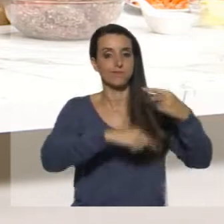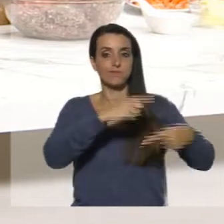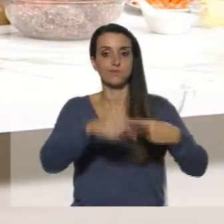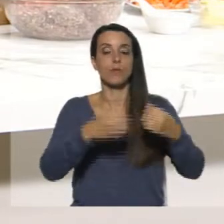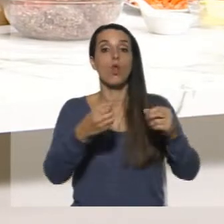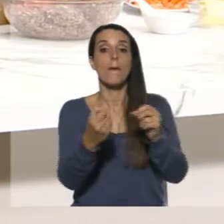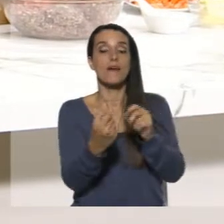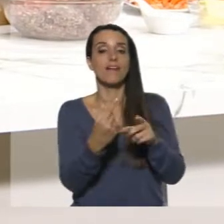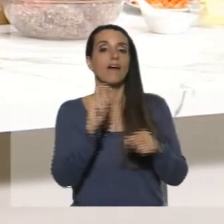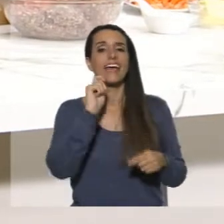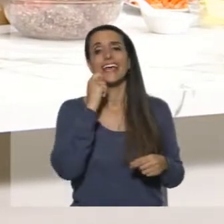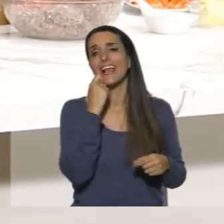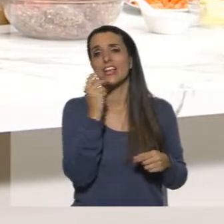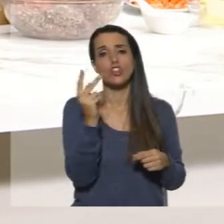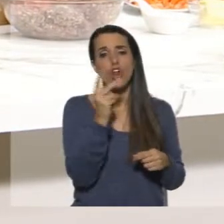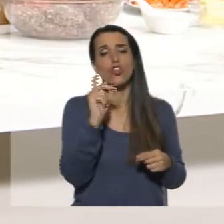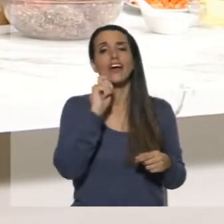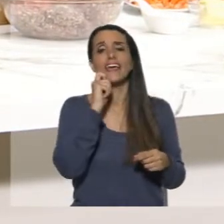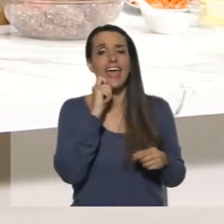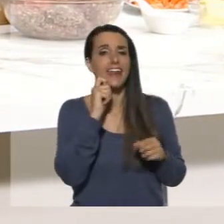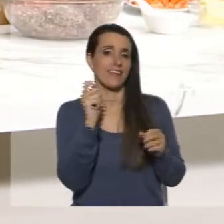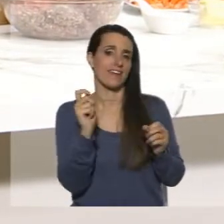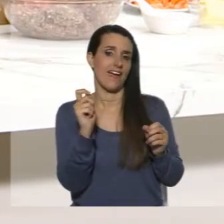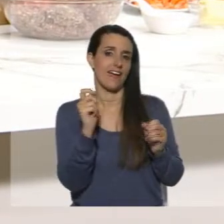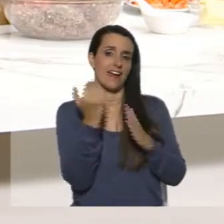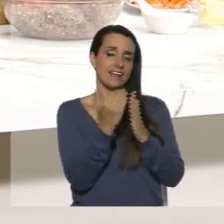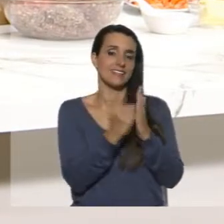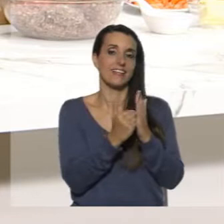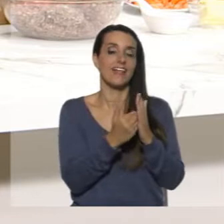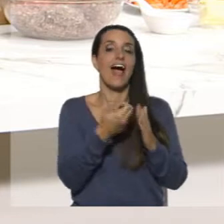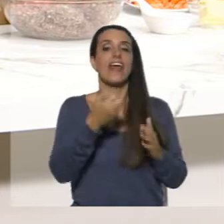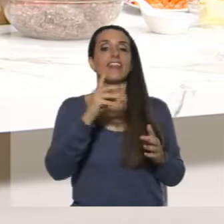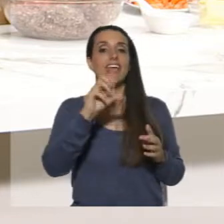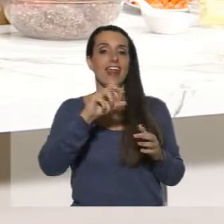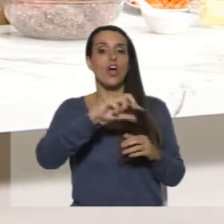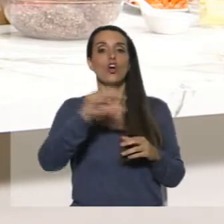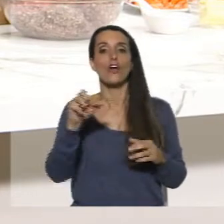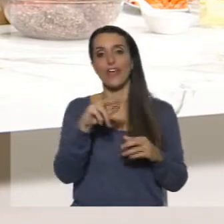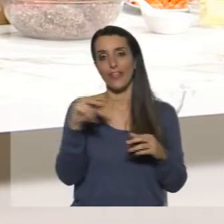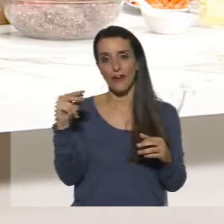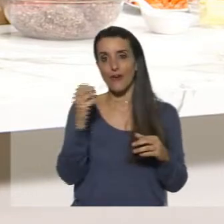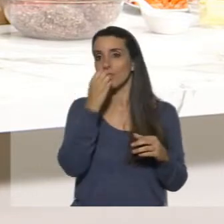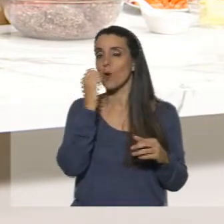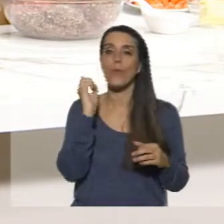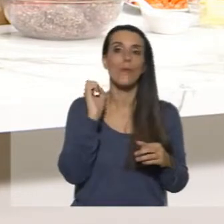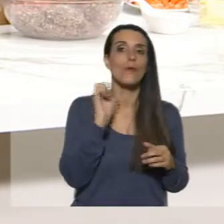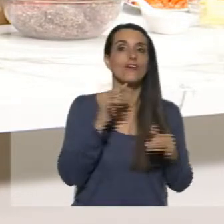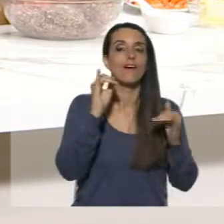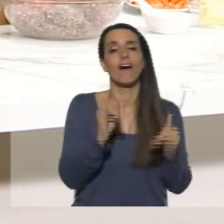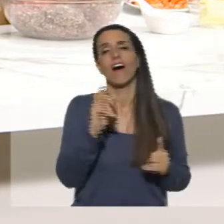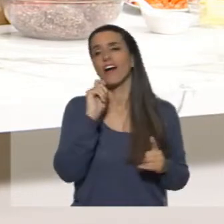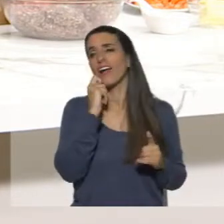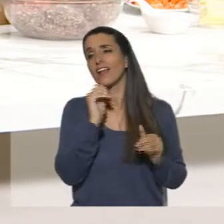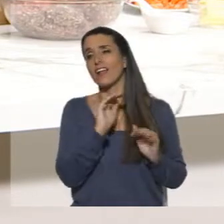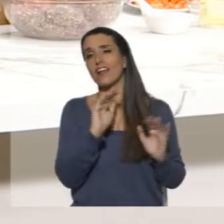llegando mensajes. Qué lindo los dos, qué rica receta. Adriana de Costa de Oro, ¿eh? Qué le lindo, mandamos un Costa beso grande. Costa de Oro, este día, aparte, para estar en la Costa de Oro. Qué